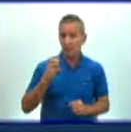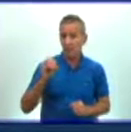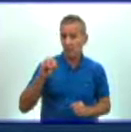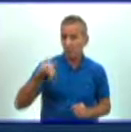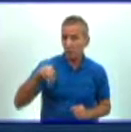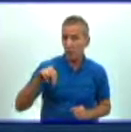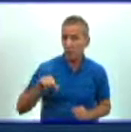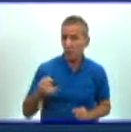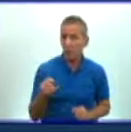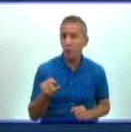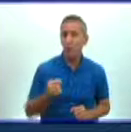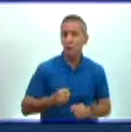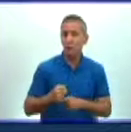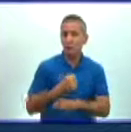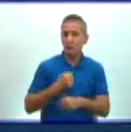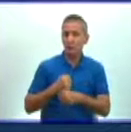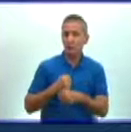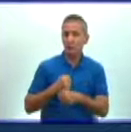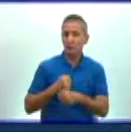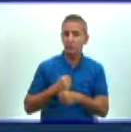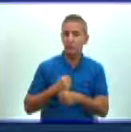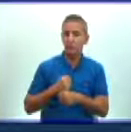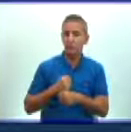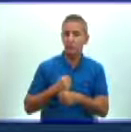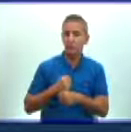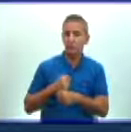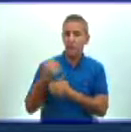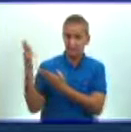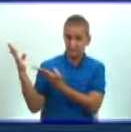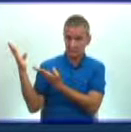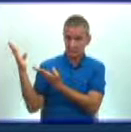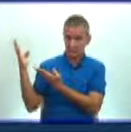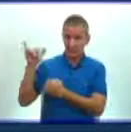que utilizamos y es la conjunción y.